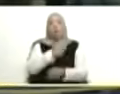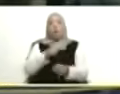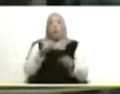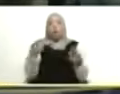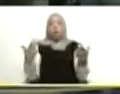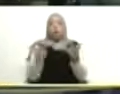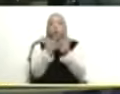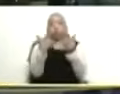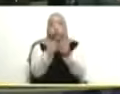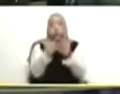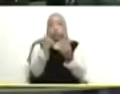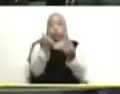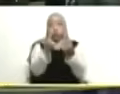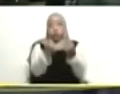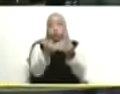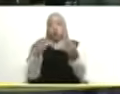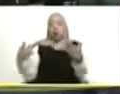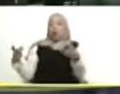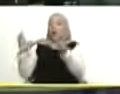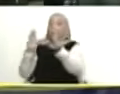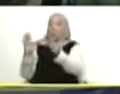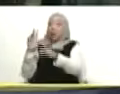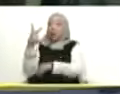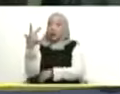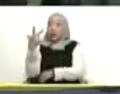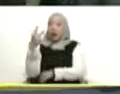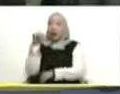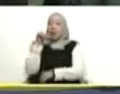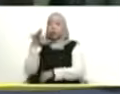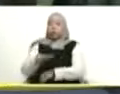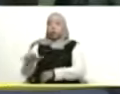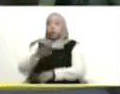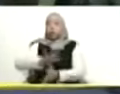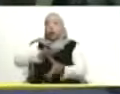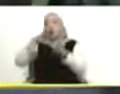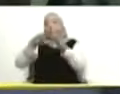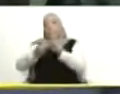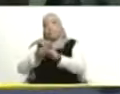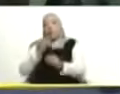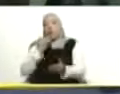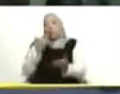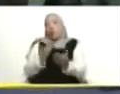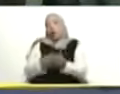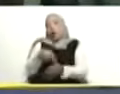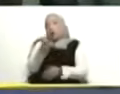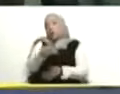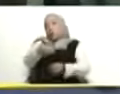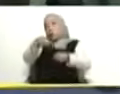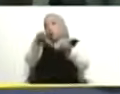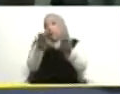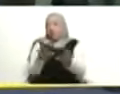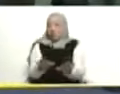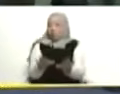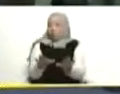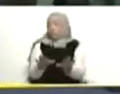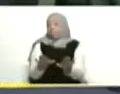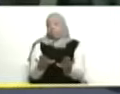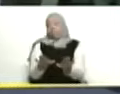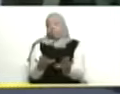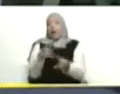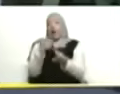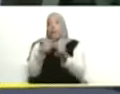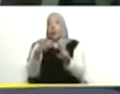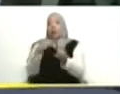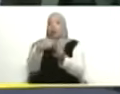victoriosa en la economía y continúa el proyecto transformador. Correcto. Pues jamás lo abandonamos, sino más bien lo adaptamos a las